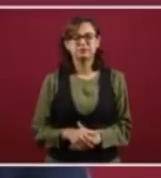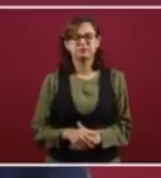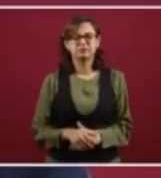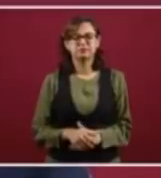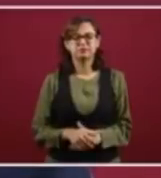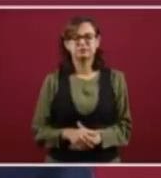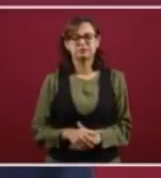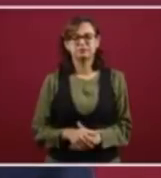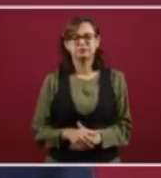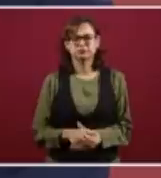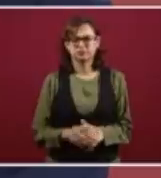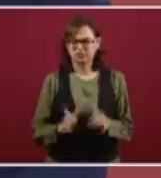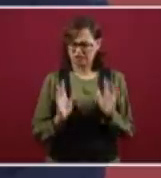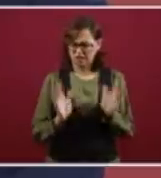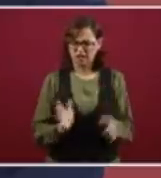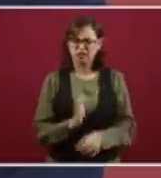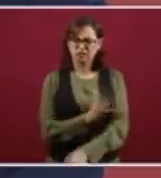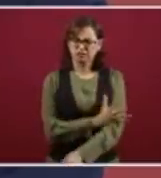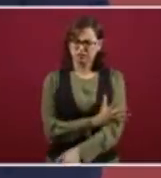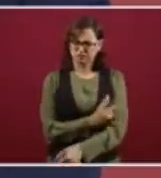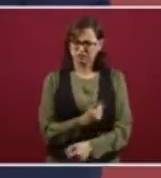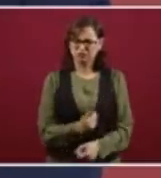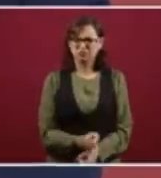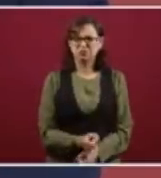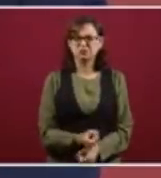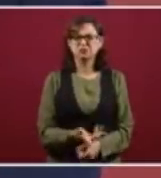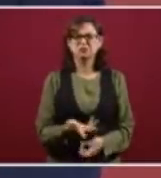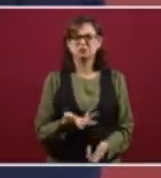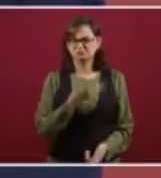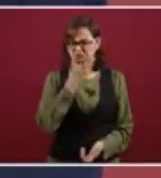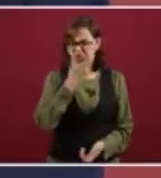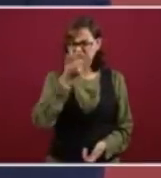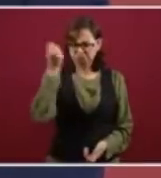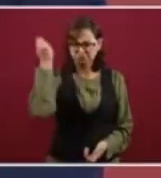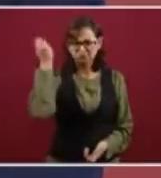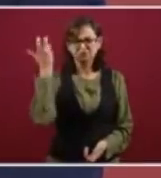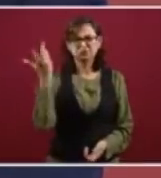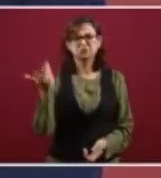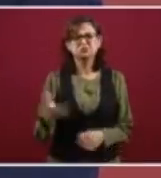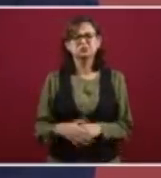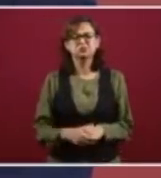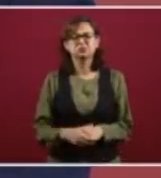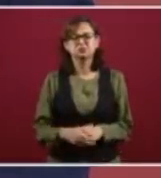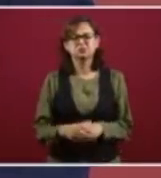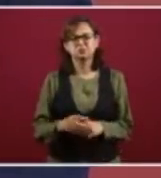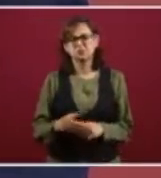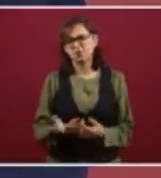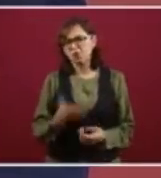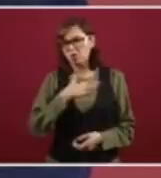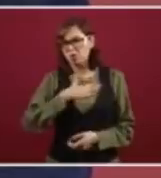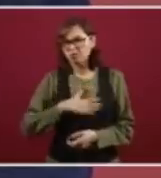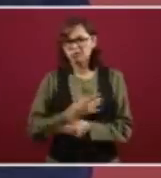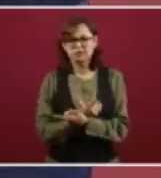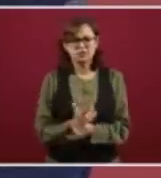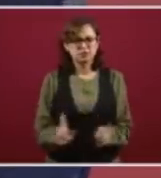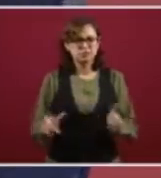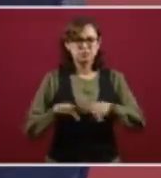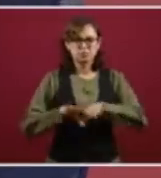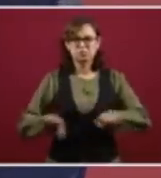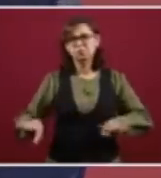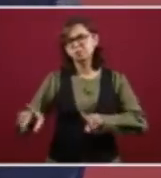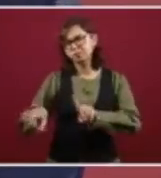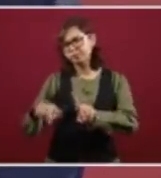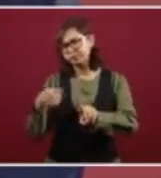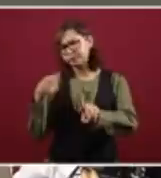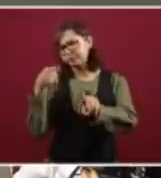fuera máscaras, el que lucha por la justicia, el que lucha por la libertad, por la democracia, no tiene por